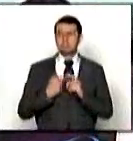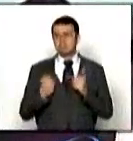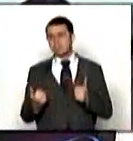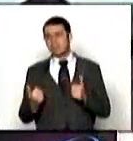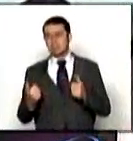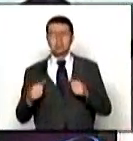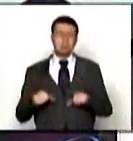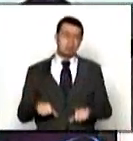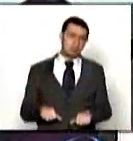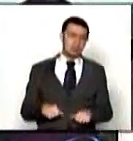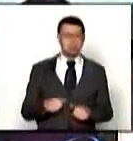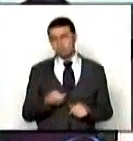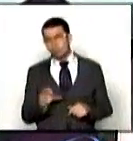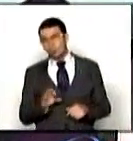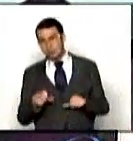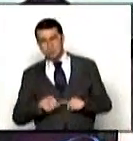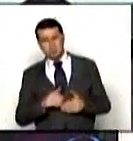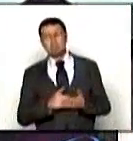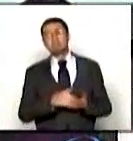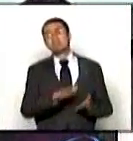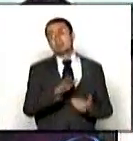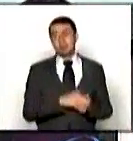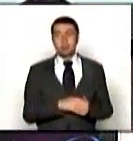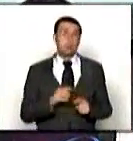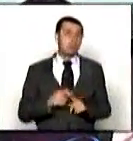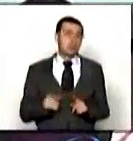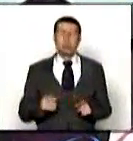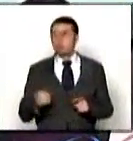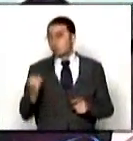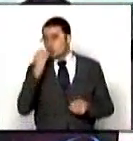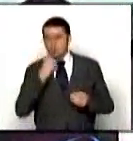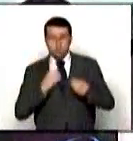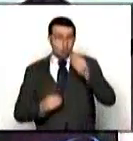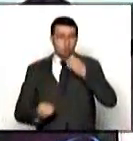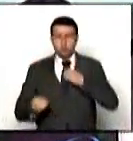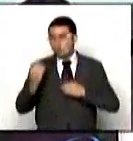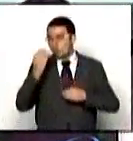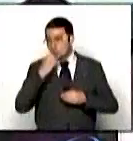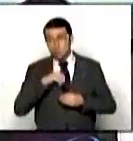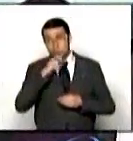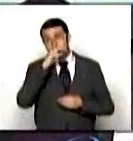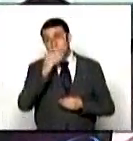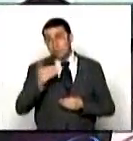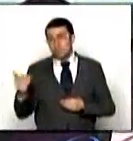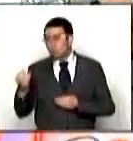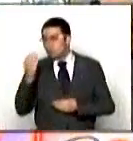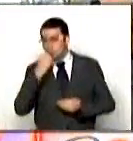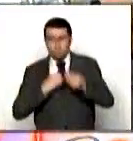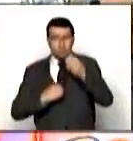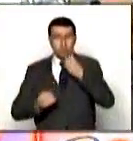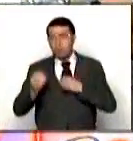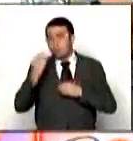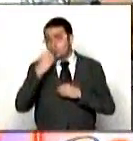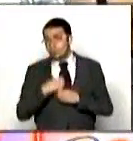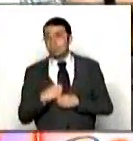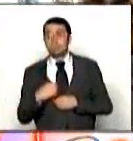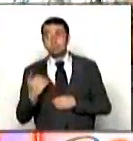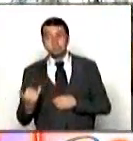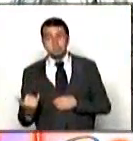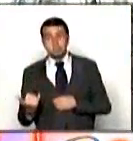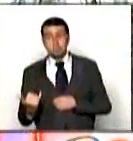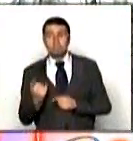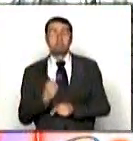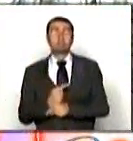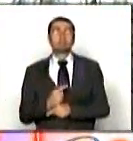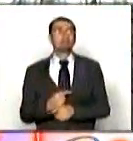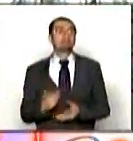malo y destruirlo. Pero resulta que lamentablemente, por todas estas porquerías que le damos a los niños, ese sistema inmunológico ahí no sirve para nada, y hay